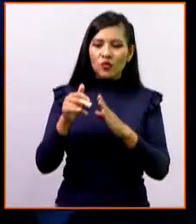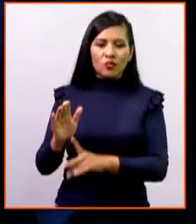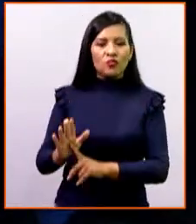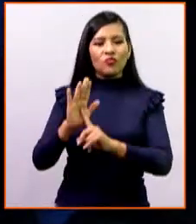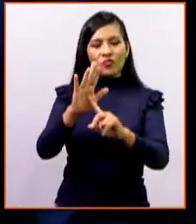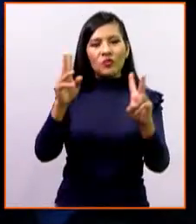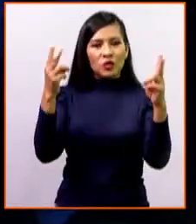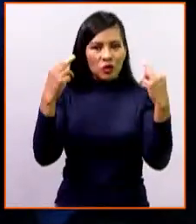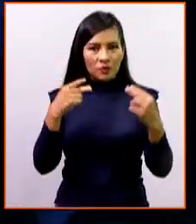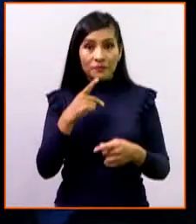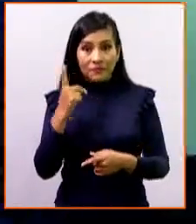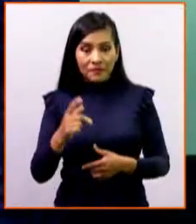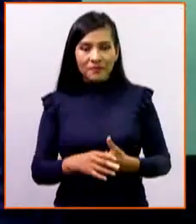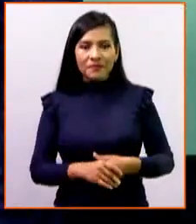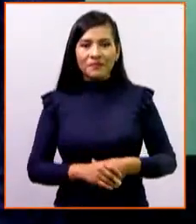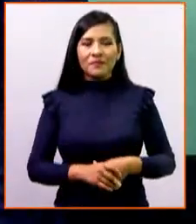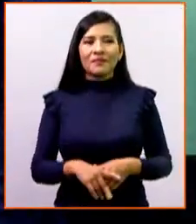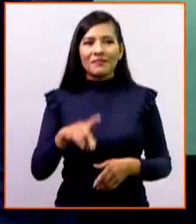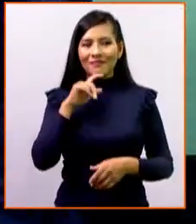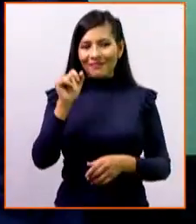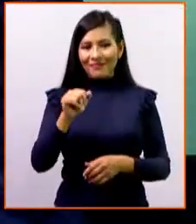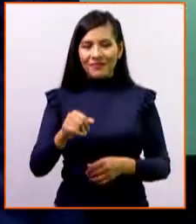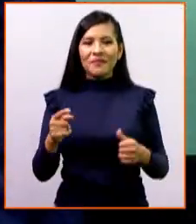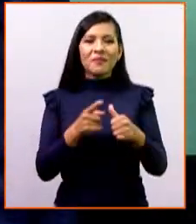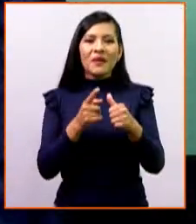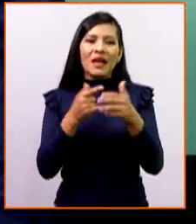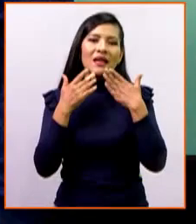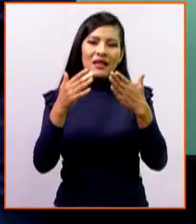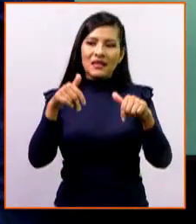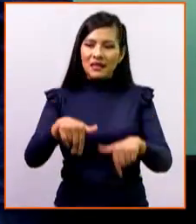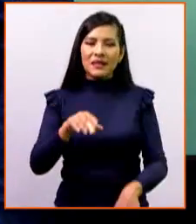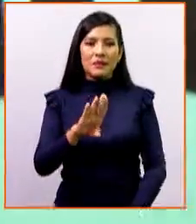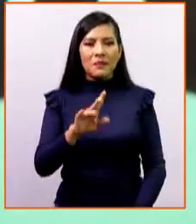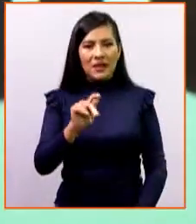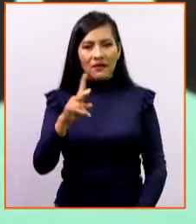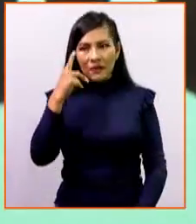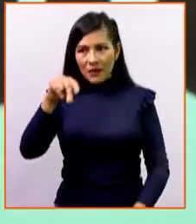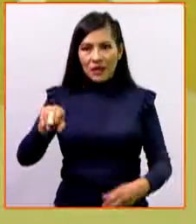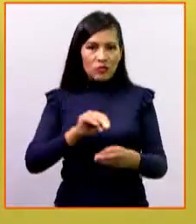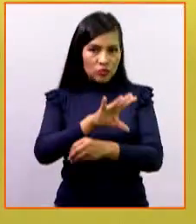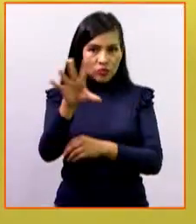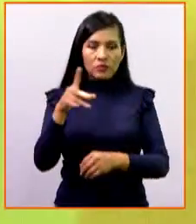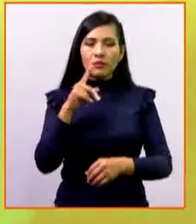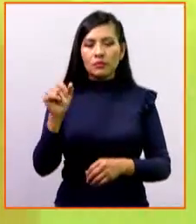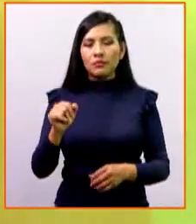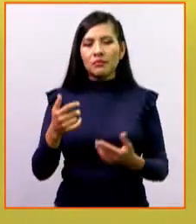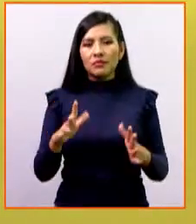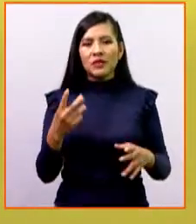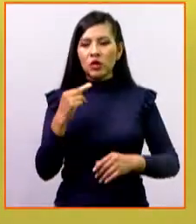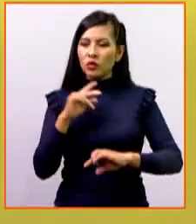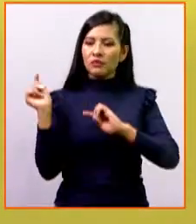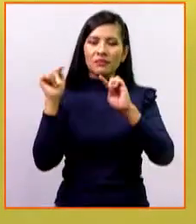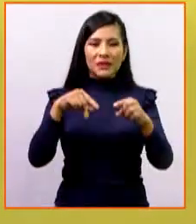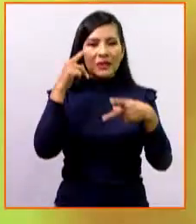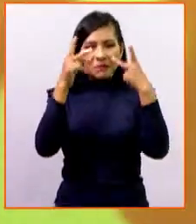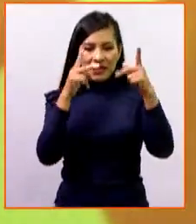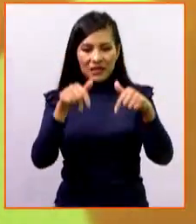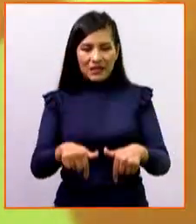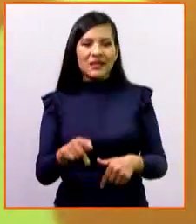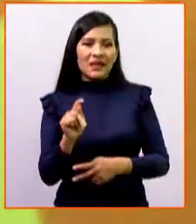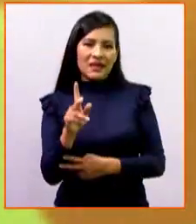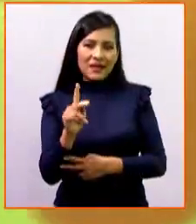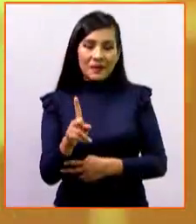tener. Sí, muchas gracias a Bolivia TV por la cobertura y pues muy agradecidos por venir a visitar, ¿no?, en su canal. Y